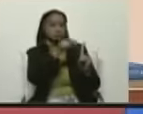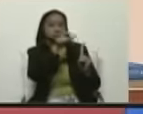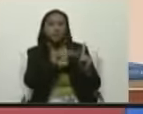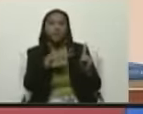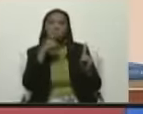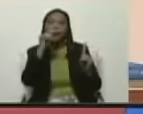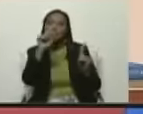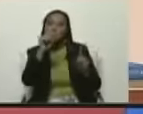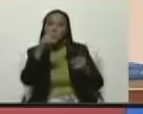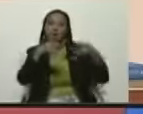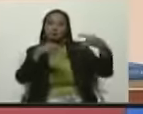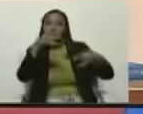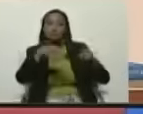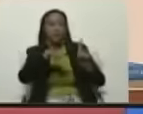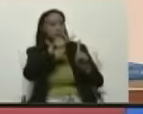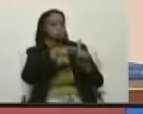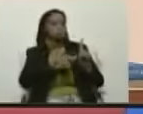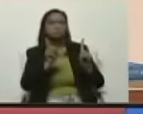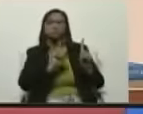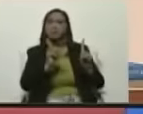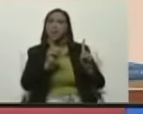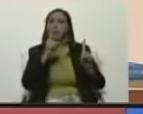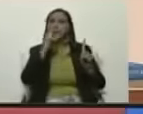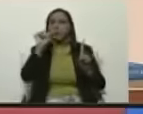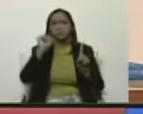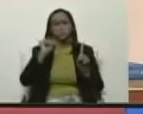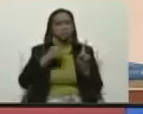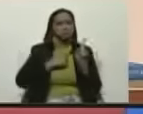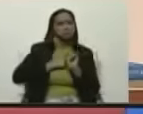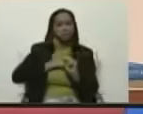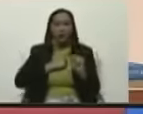Le critican a Nicolás hasta que baila, porque ellos no pueden bailar.